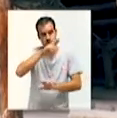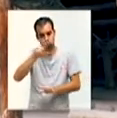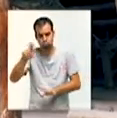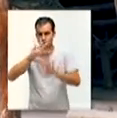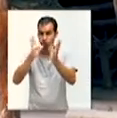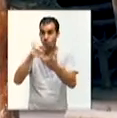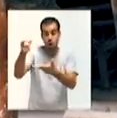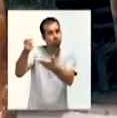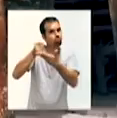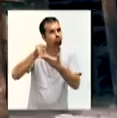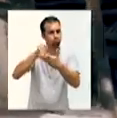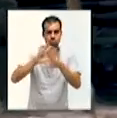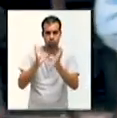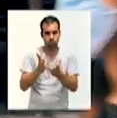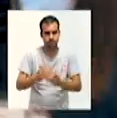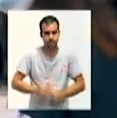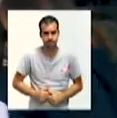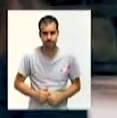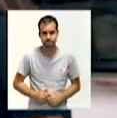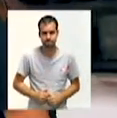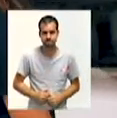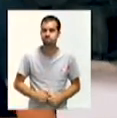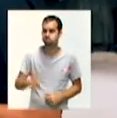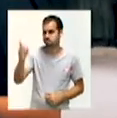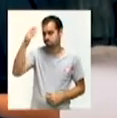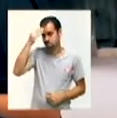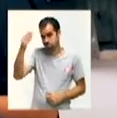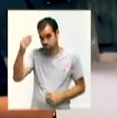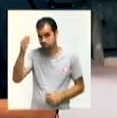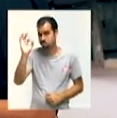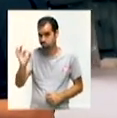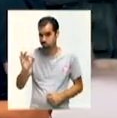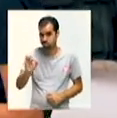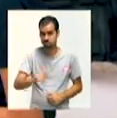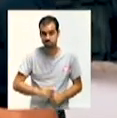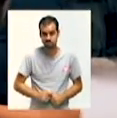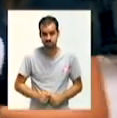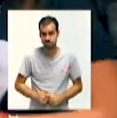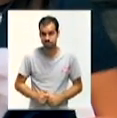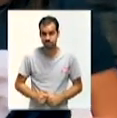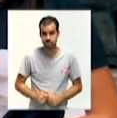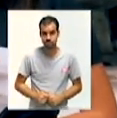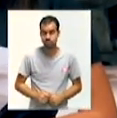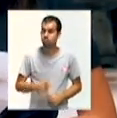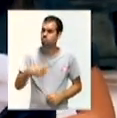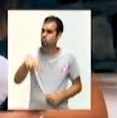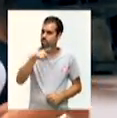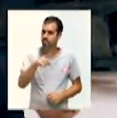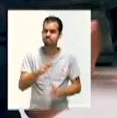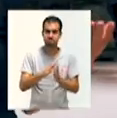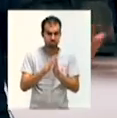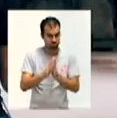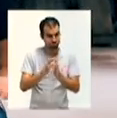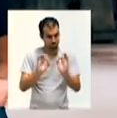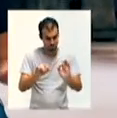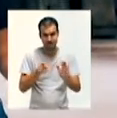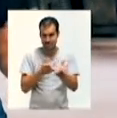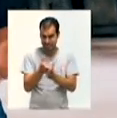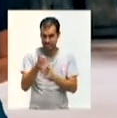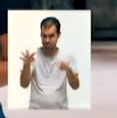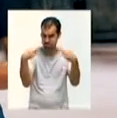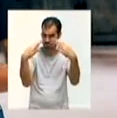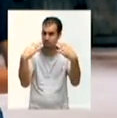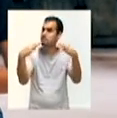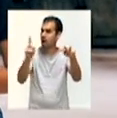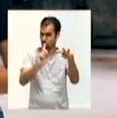empeño en la juventud. Muchísimas gracias, Armando, por acompañarnos en la tarde de hoy. Y ustedes, amigos, los invito a continuar con